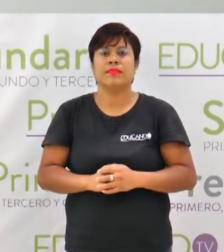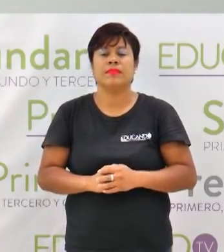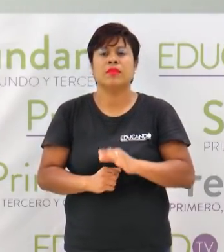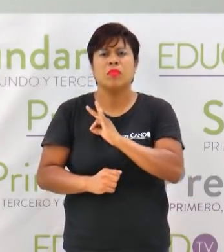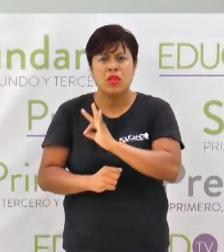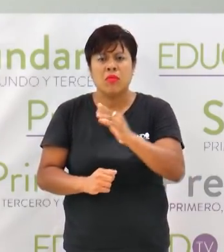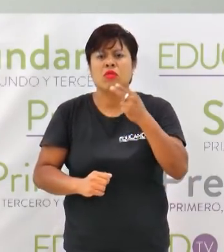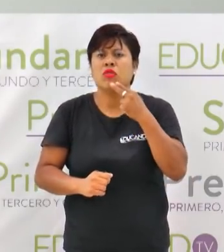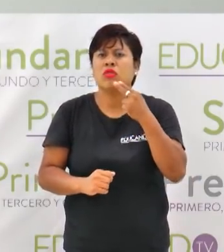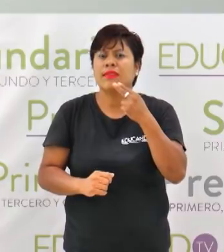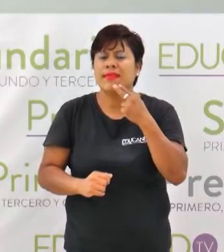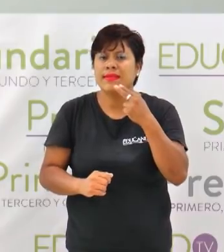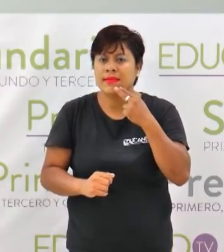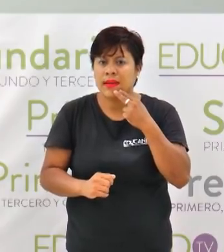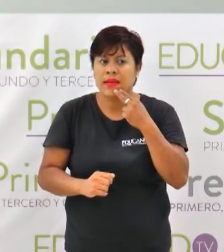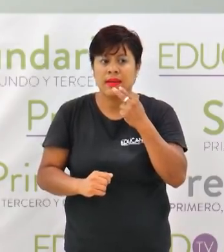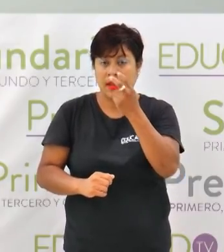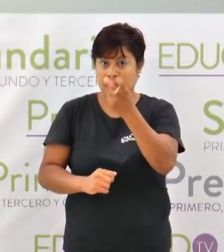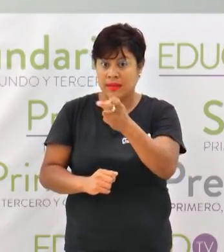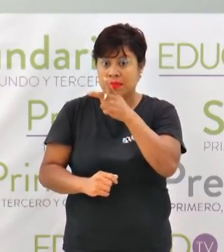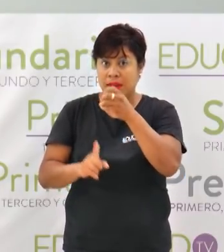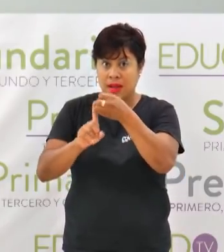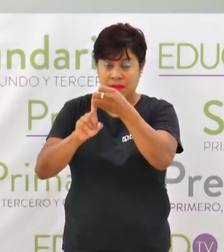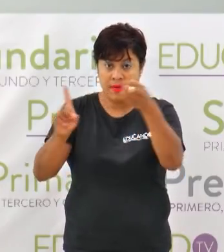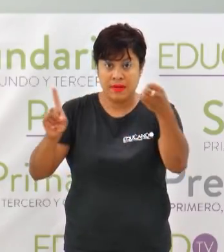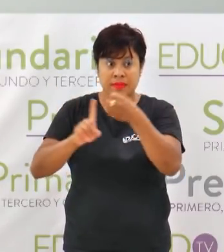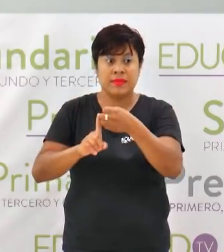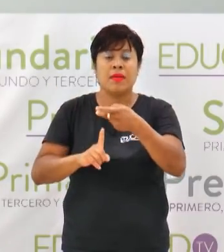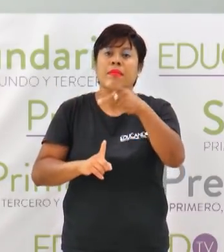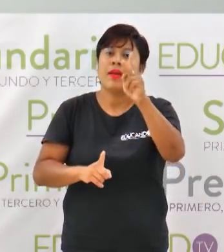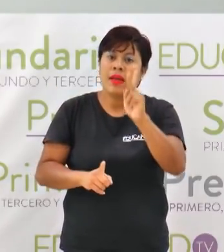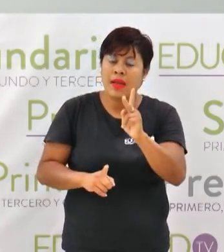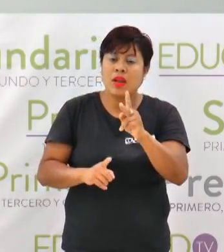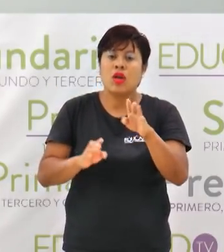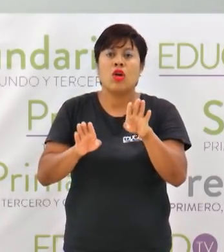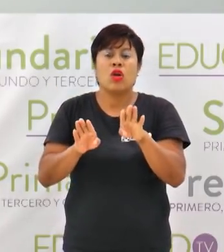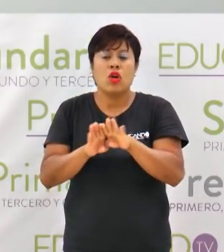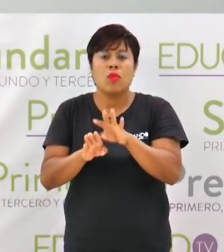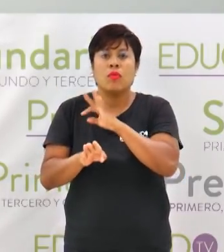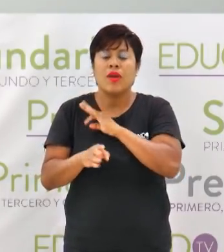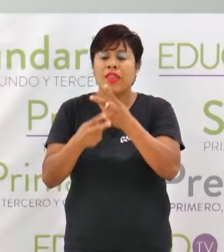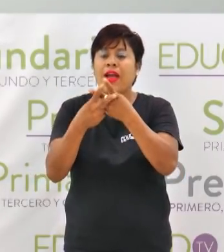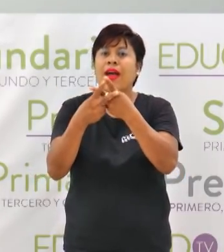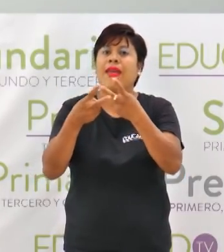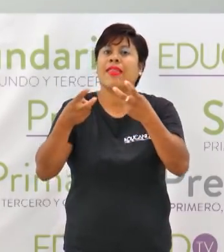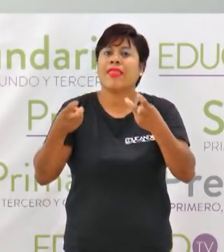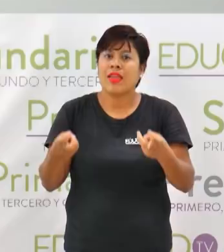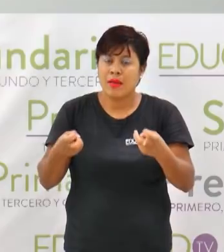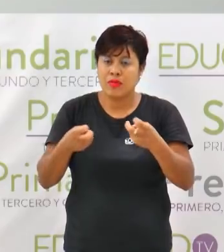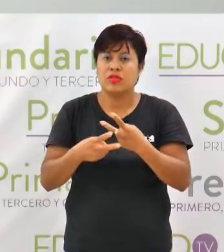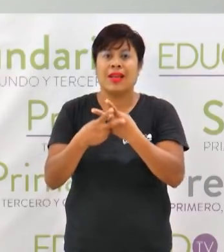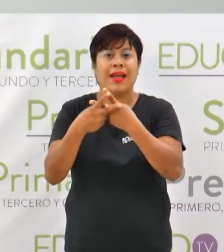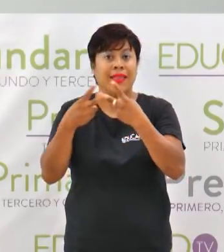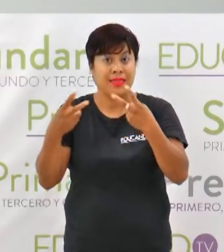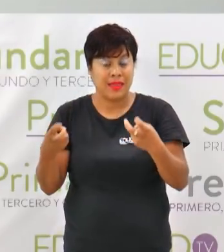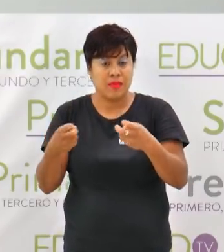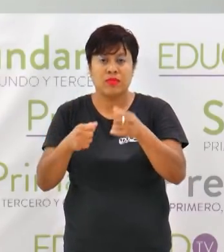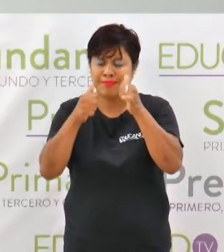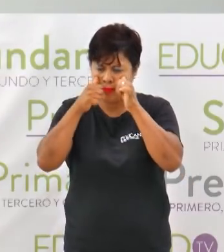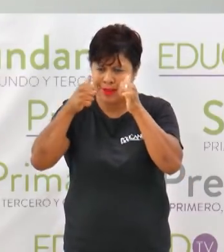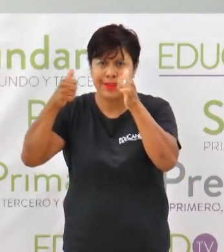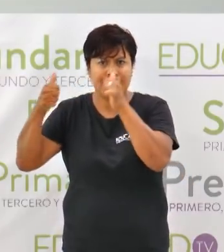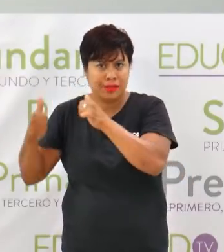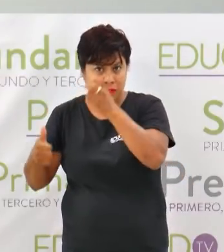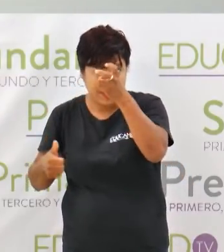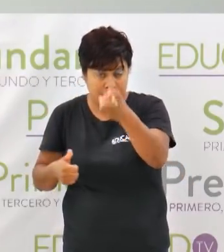preposicionales, utilizar estas frases, pero en función de adjetivos calificativos.